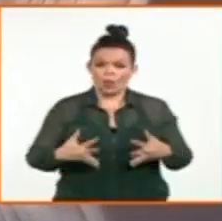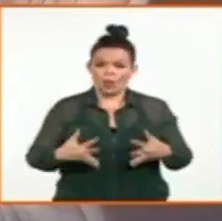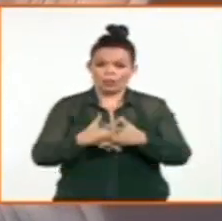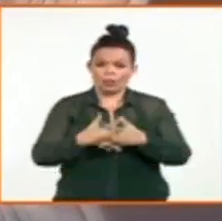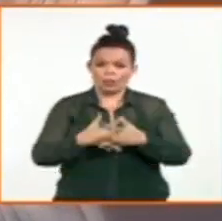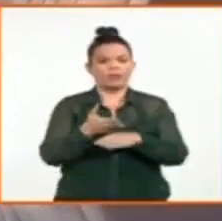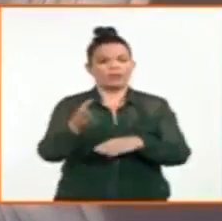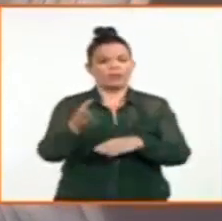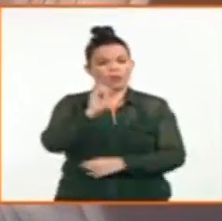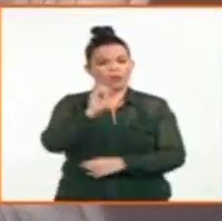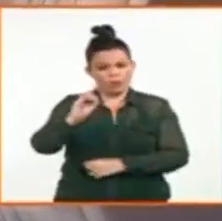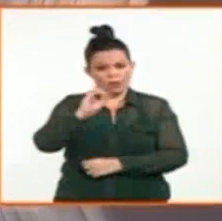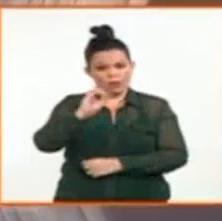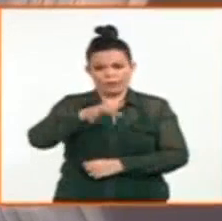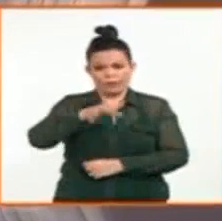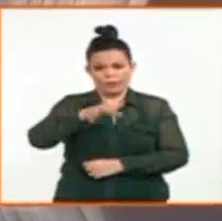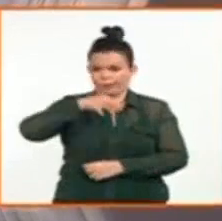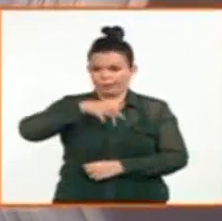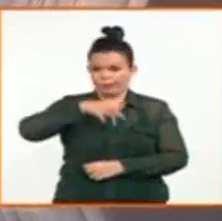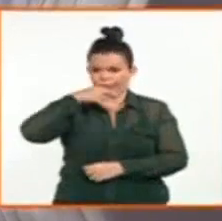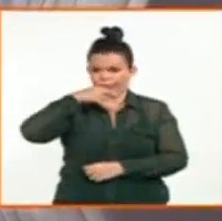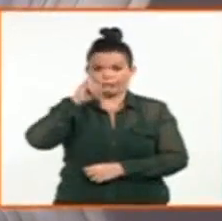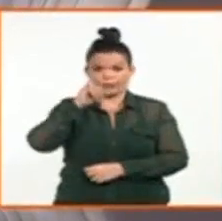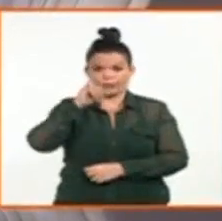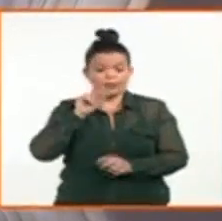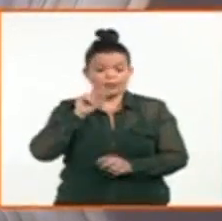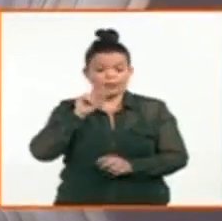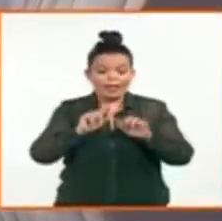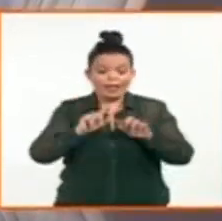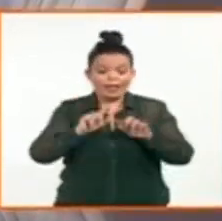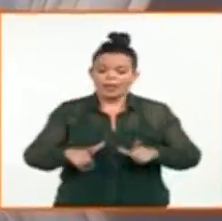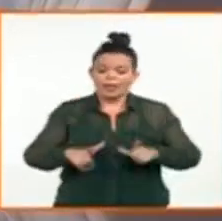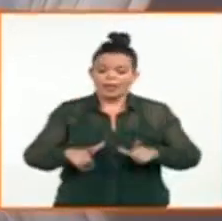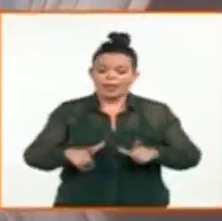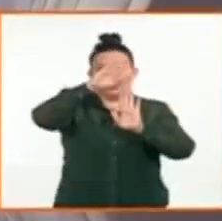explicaba anteriormente, la industria tributa a casi todos los programas priorizados,